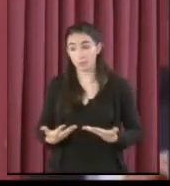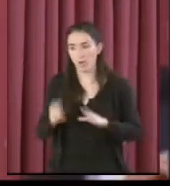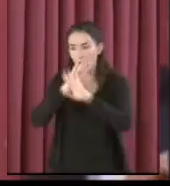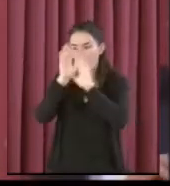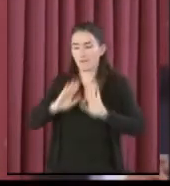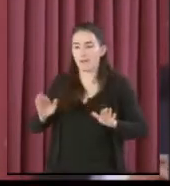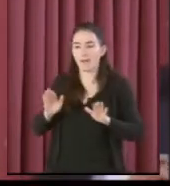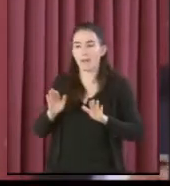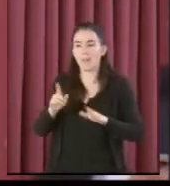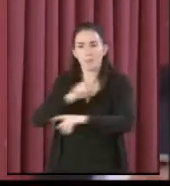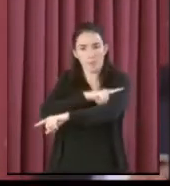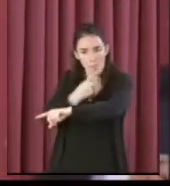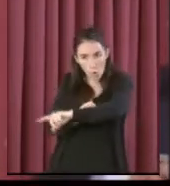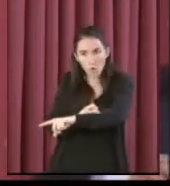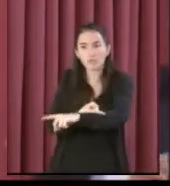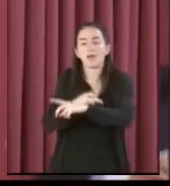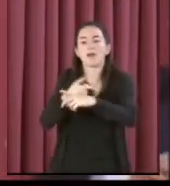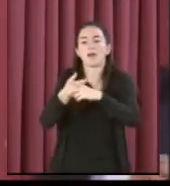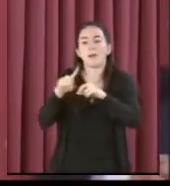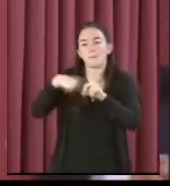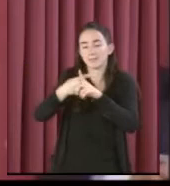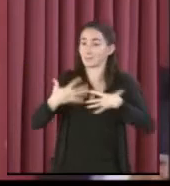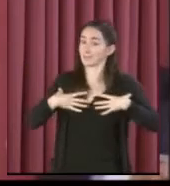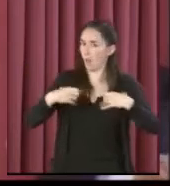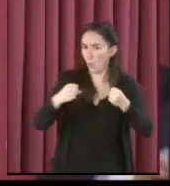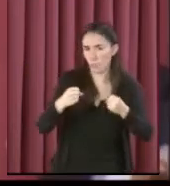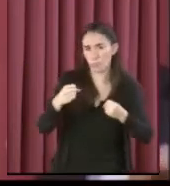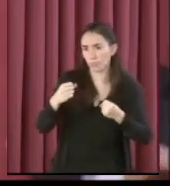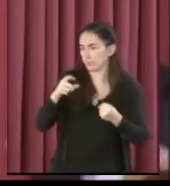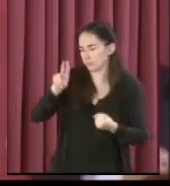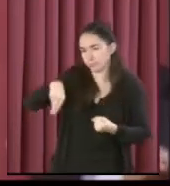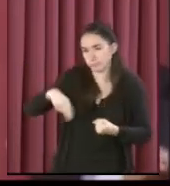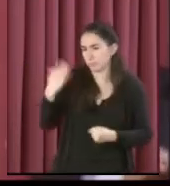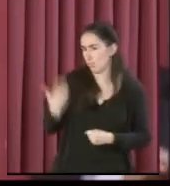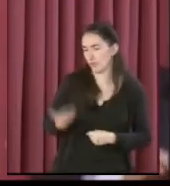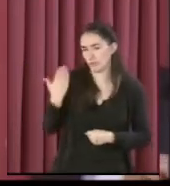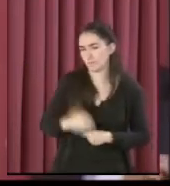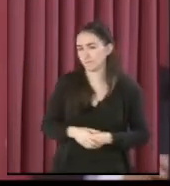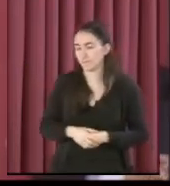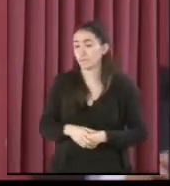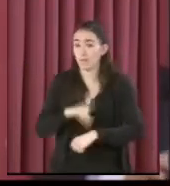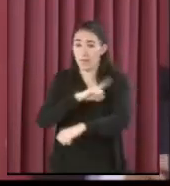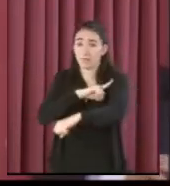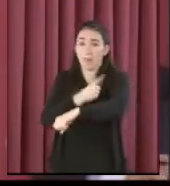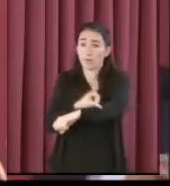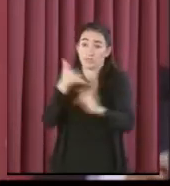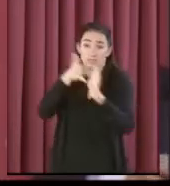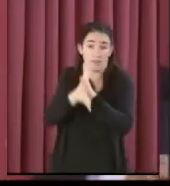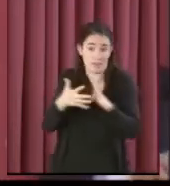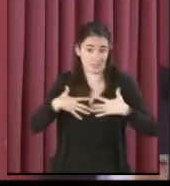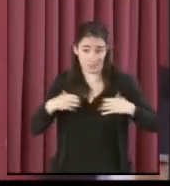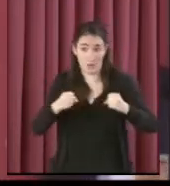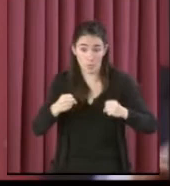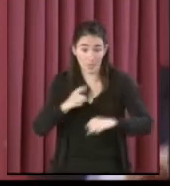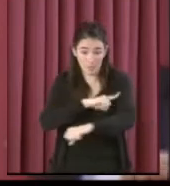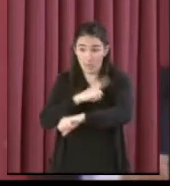papel importante el deporte y los hábitos saludables de vida. El deporte es salud, y la práctica del